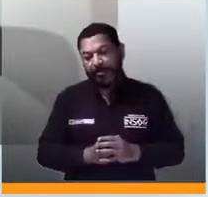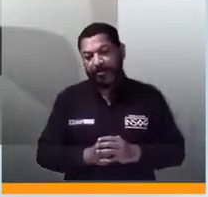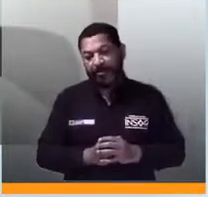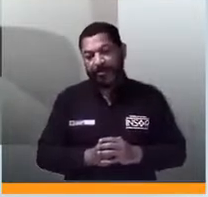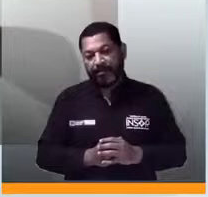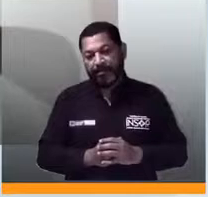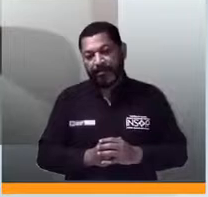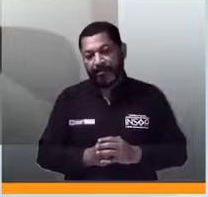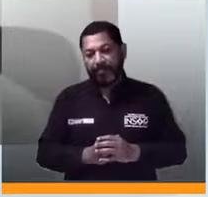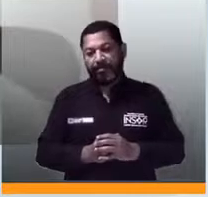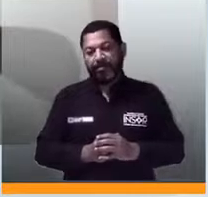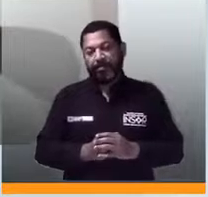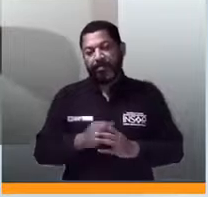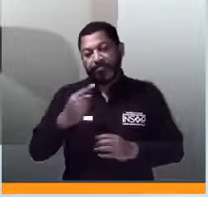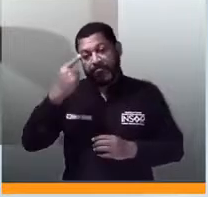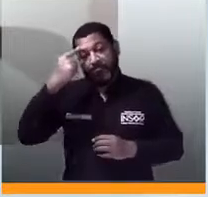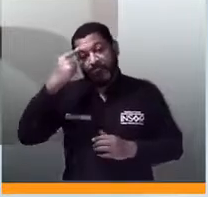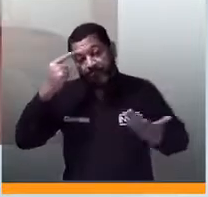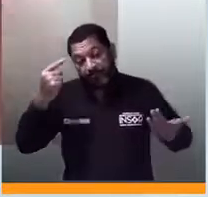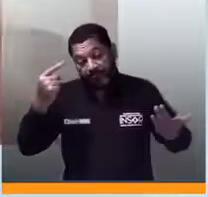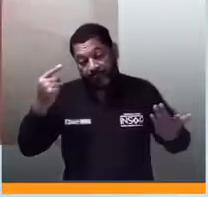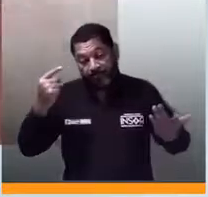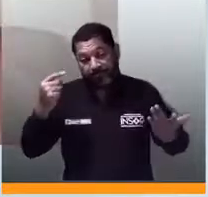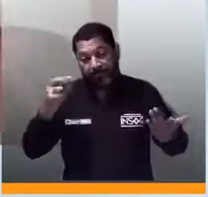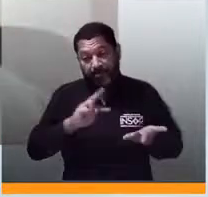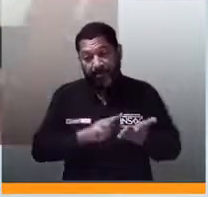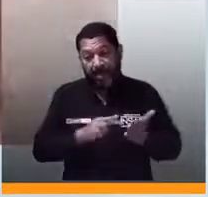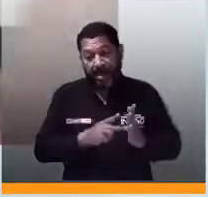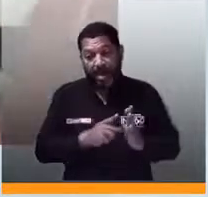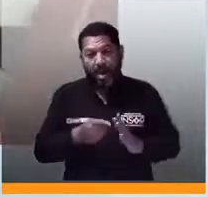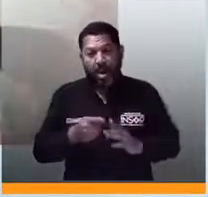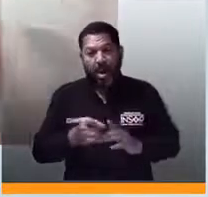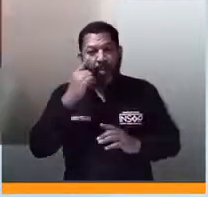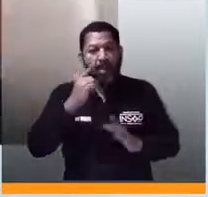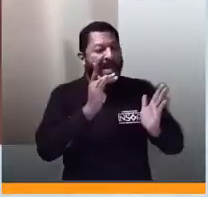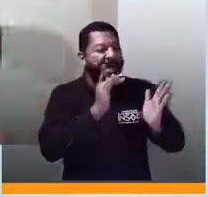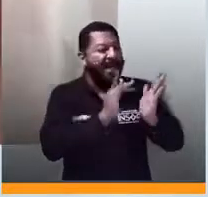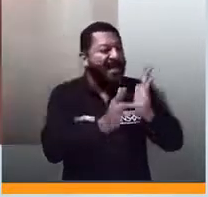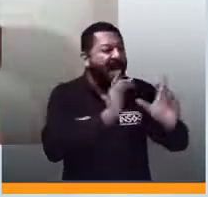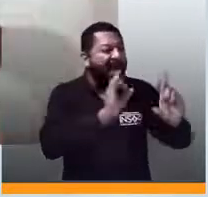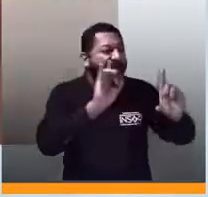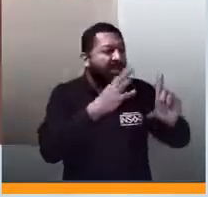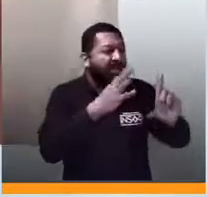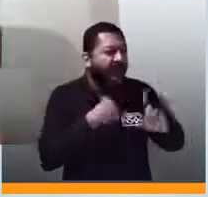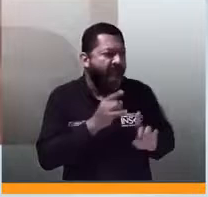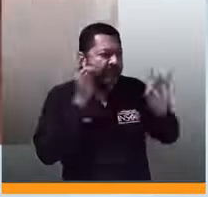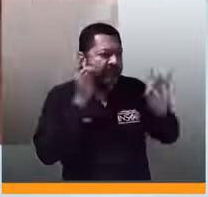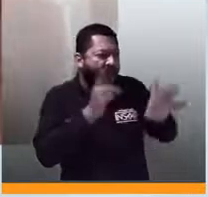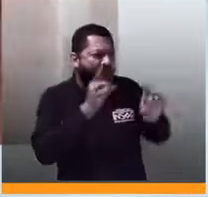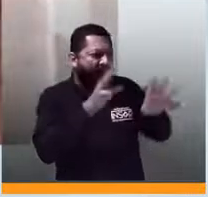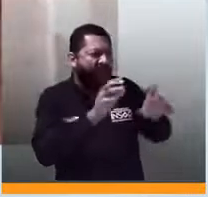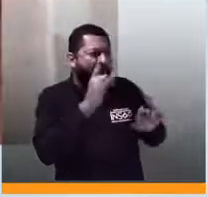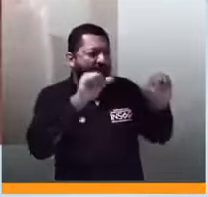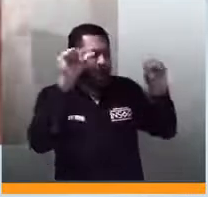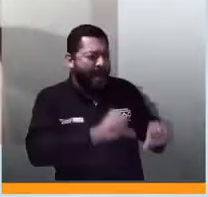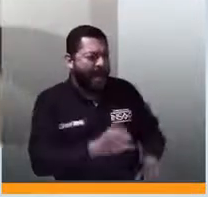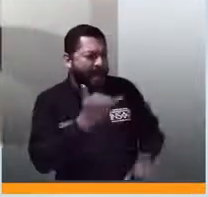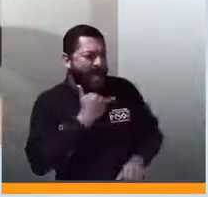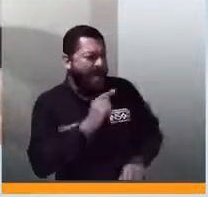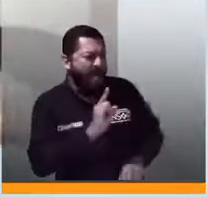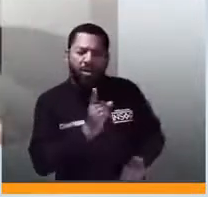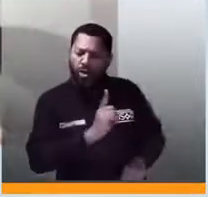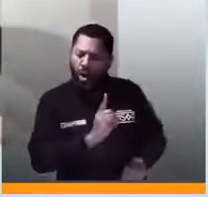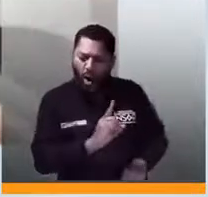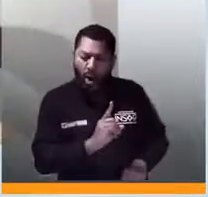sí, yo no creo que podemos satanizar en ningún momento lo digital, y hoy por hoy este es un camino y es una